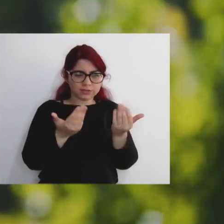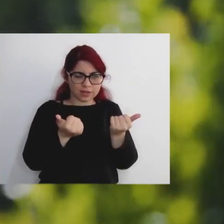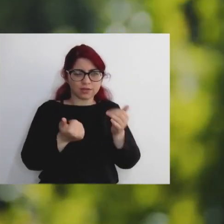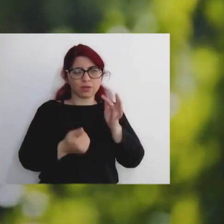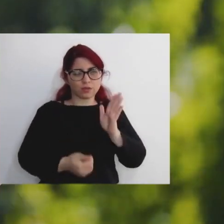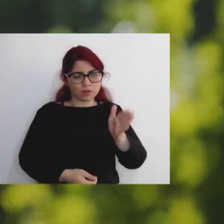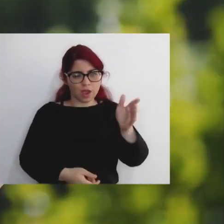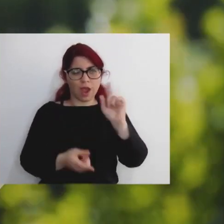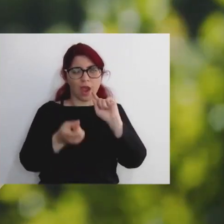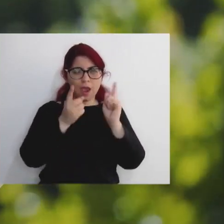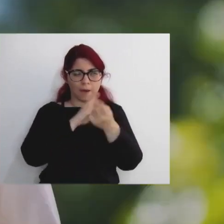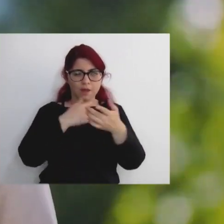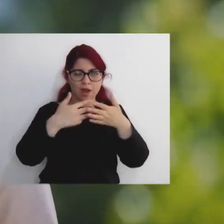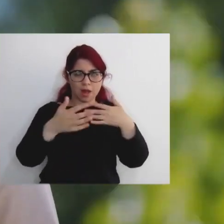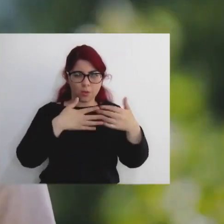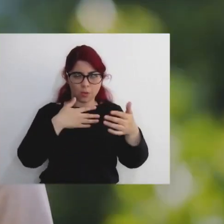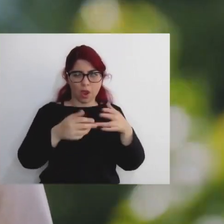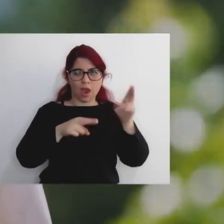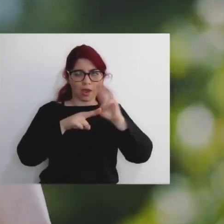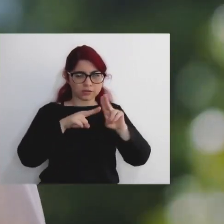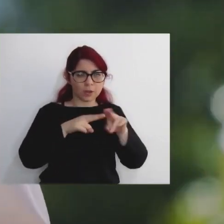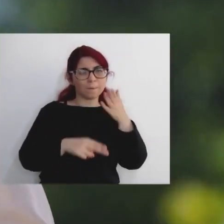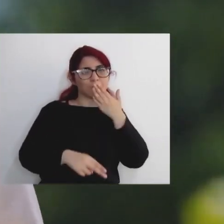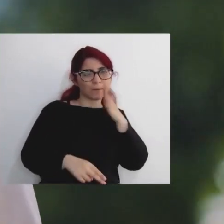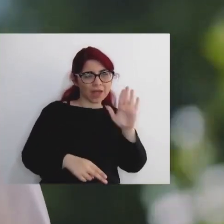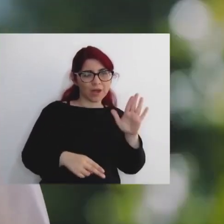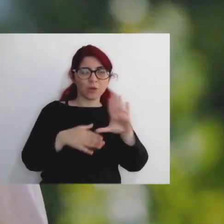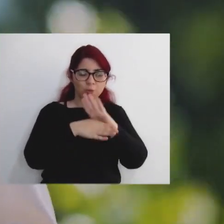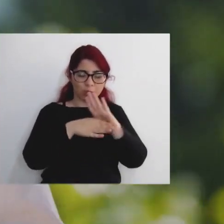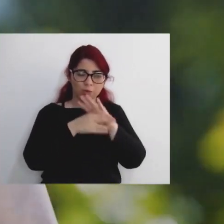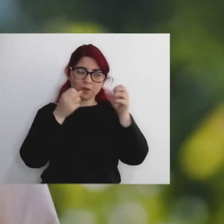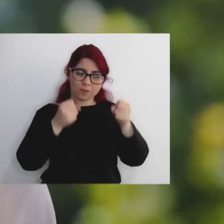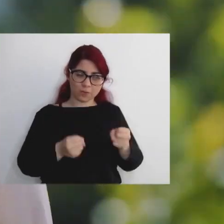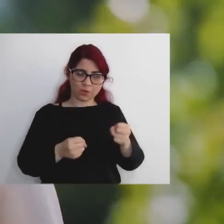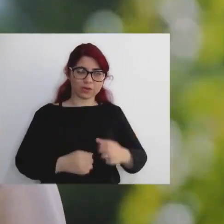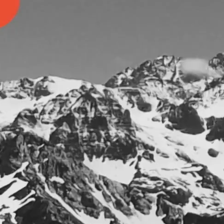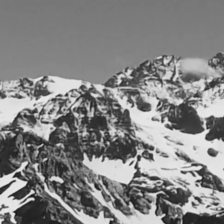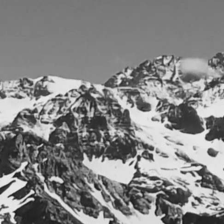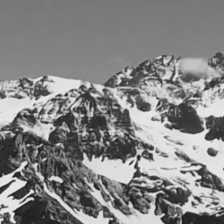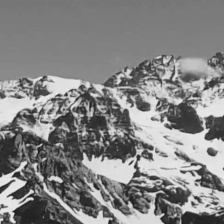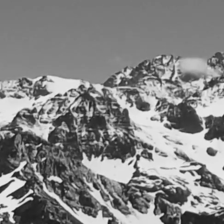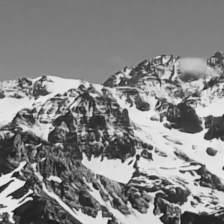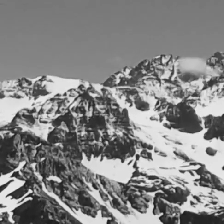recursos queden en nuestra región. Hagámoslo mejor, porque juntos es posible.